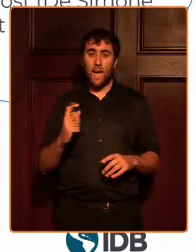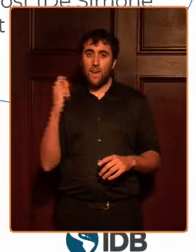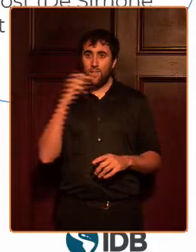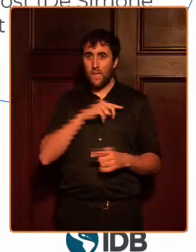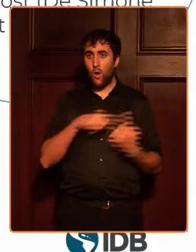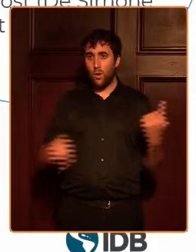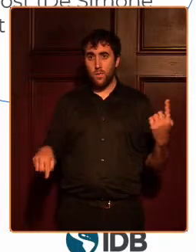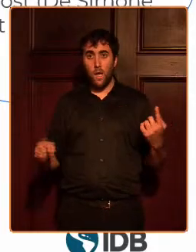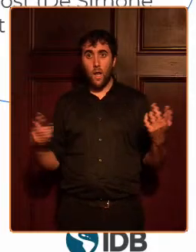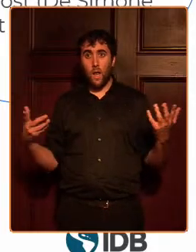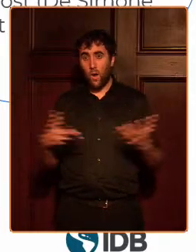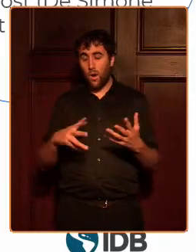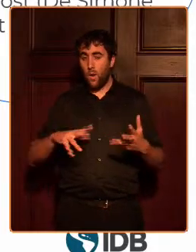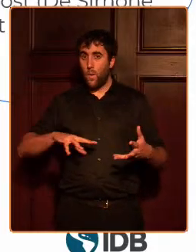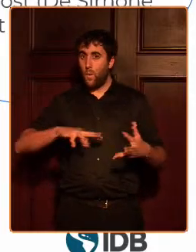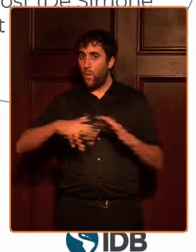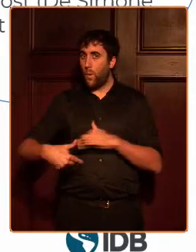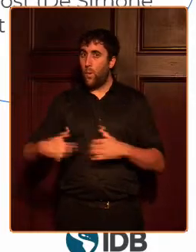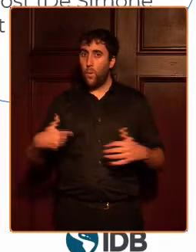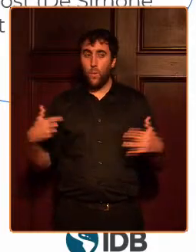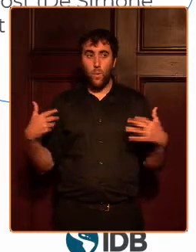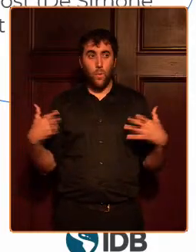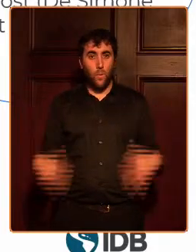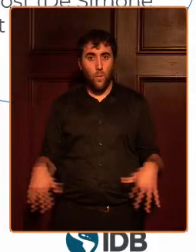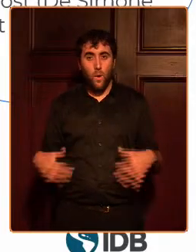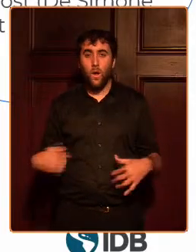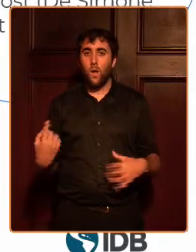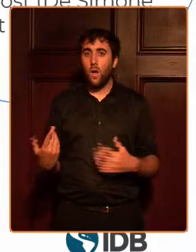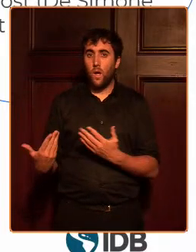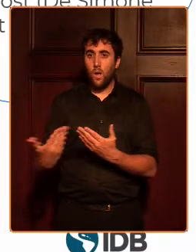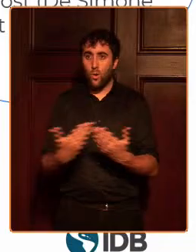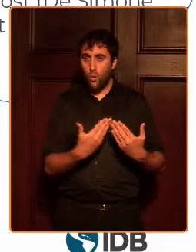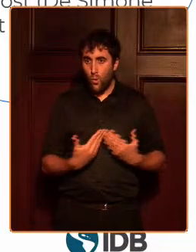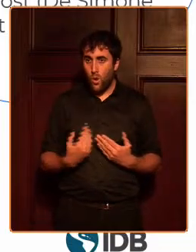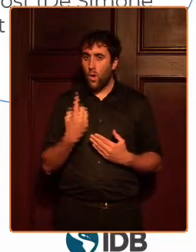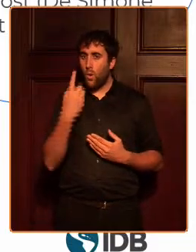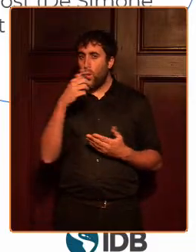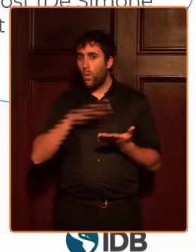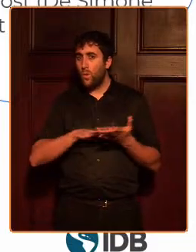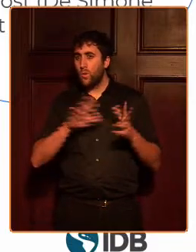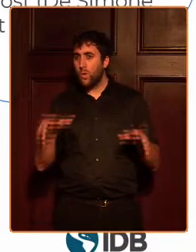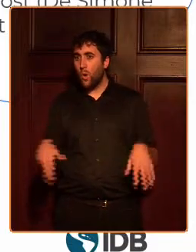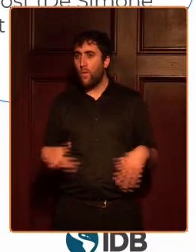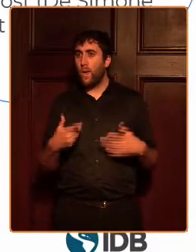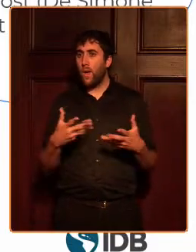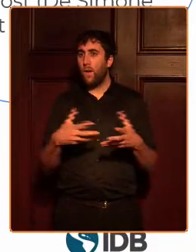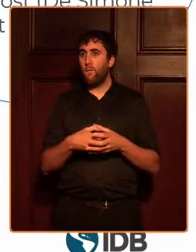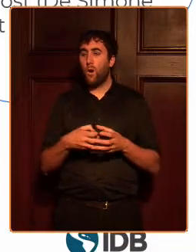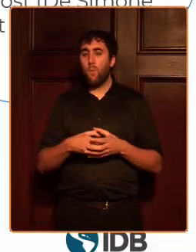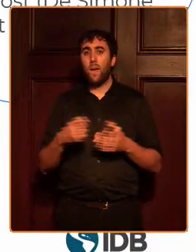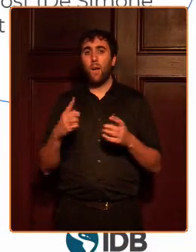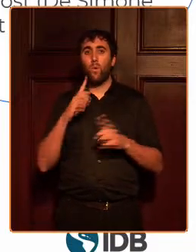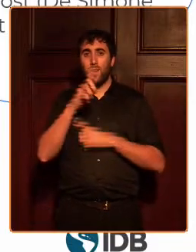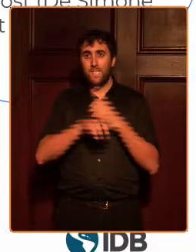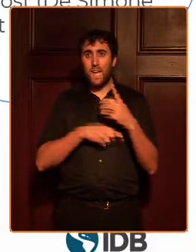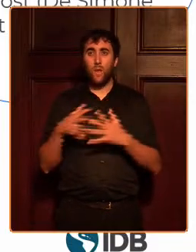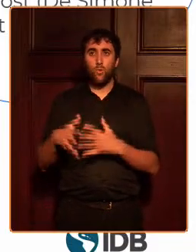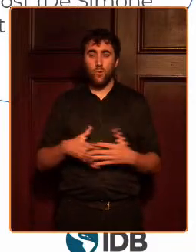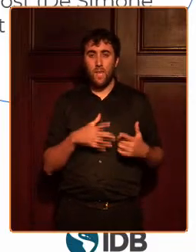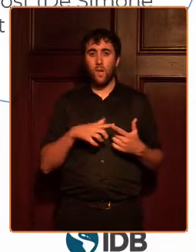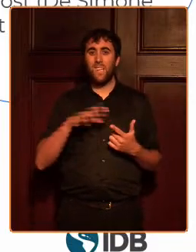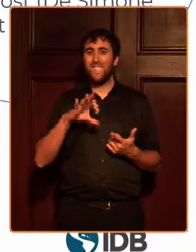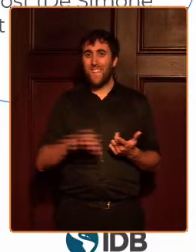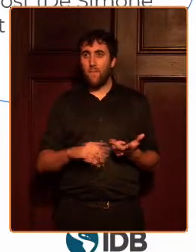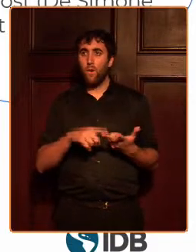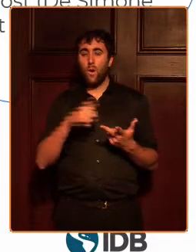absolutamente prometedora. Los estudios, algunas de las evidencias que empezamos a tener, tanto de Harvard, Stanford, la